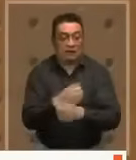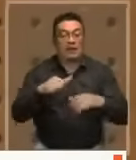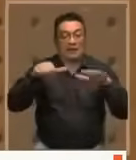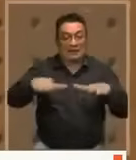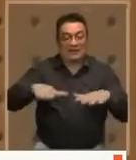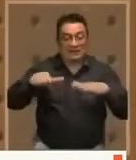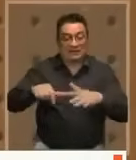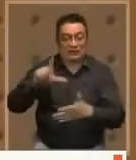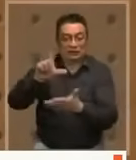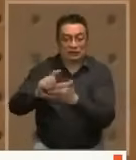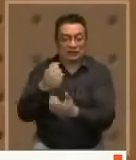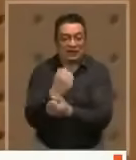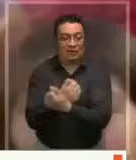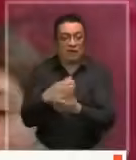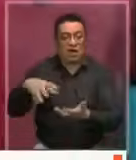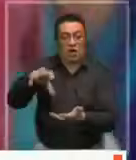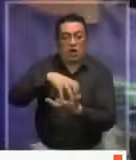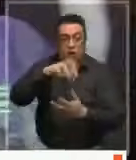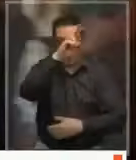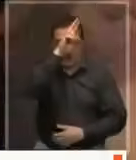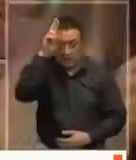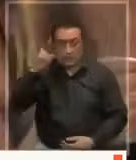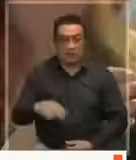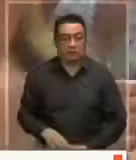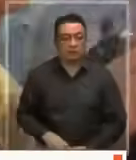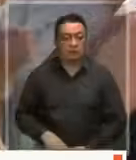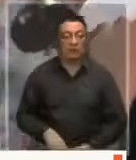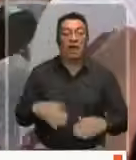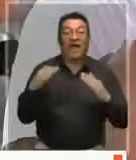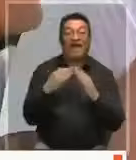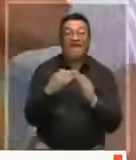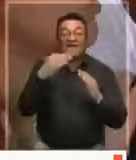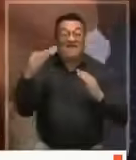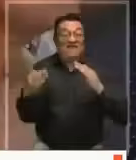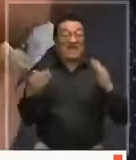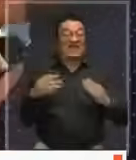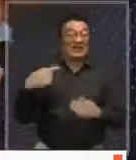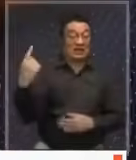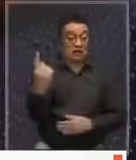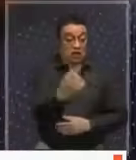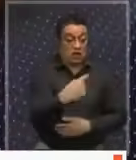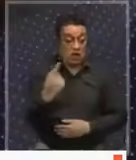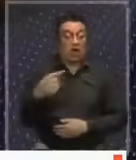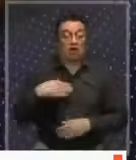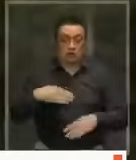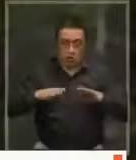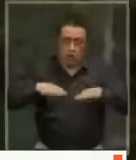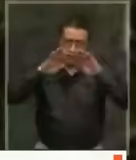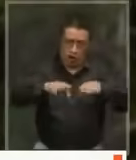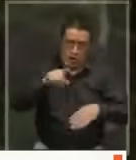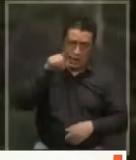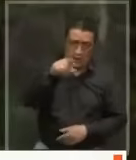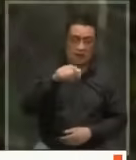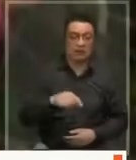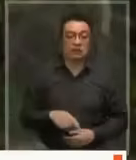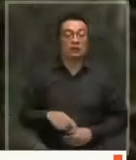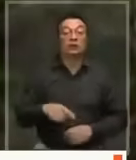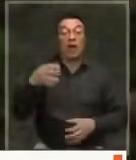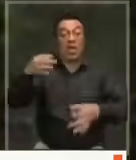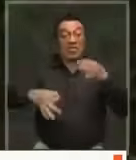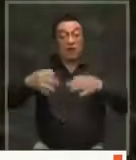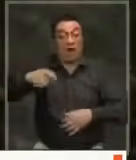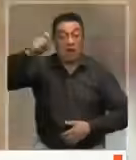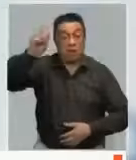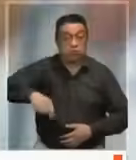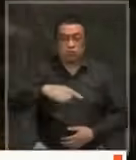Comisaría de La Reina. ¡Vecino, amigo, estamos contigo! La decisión del tribunal produjo